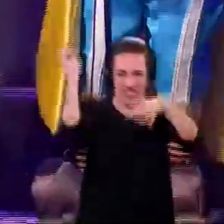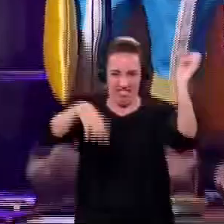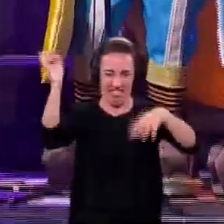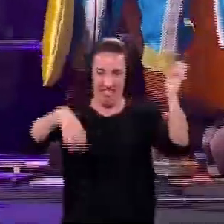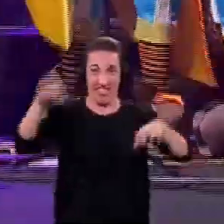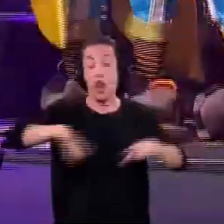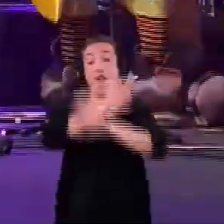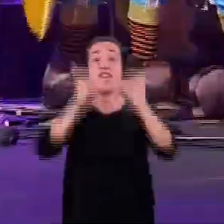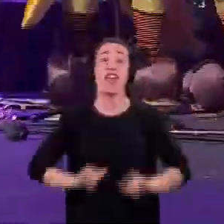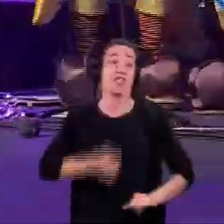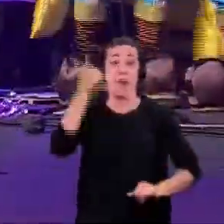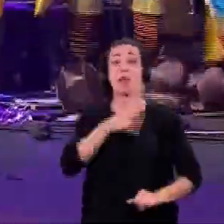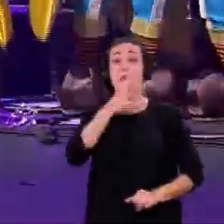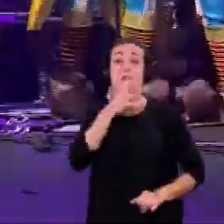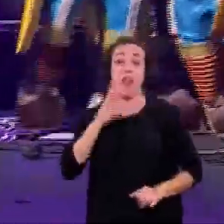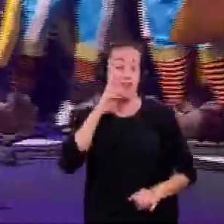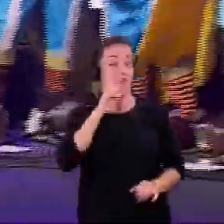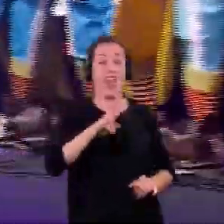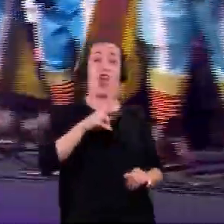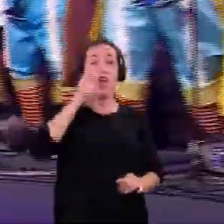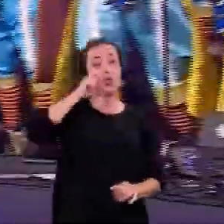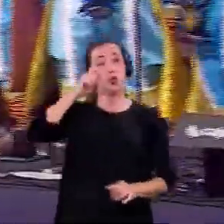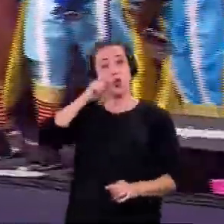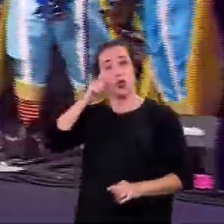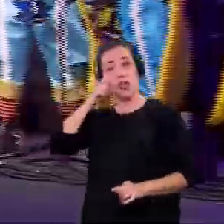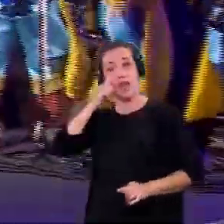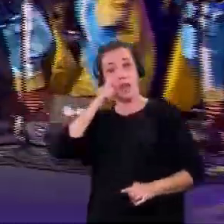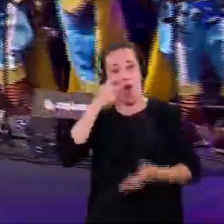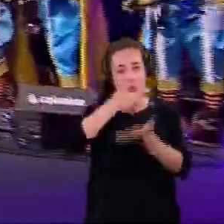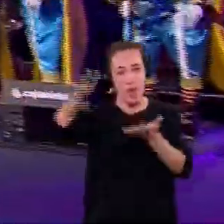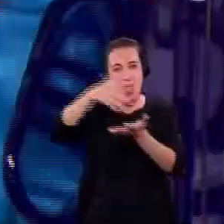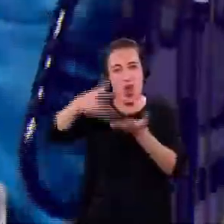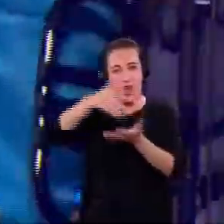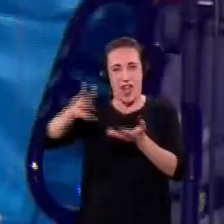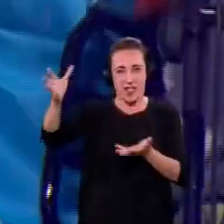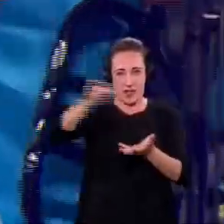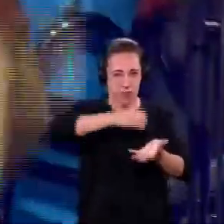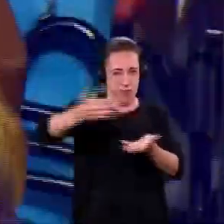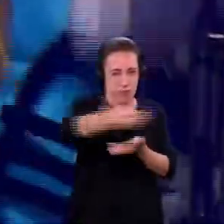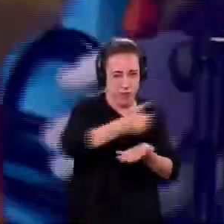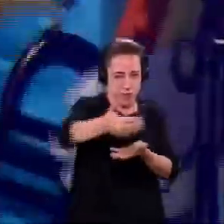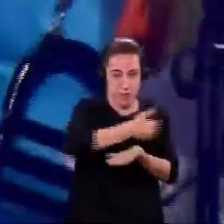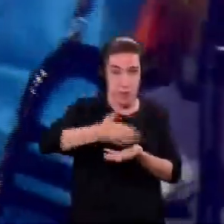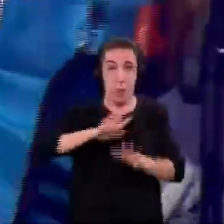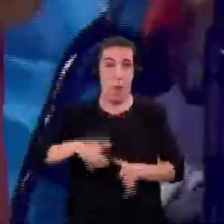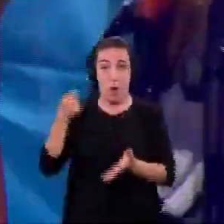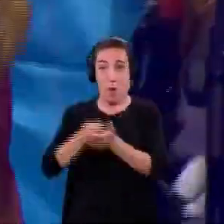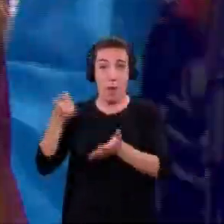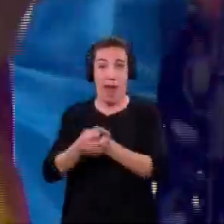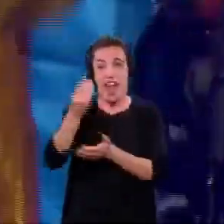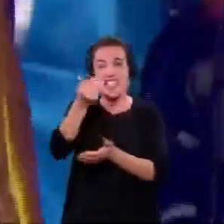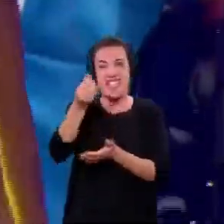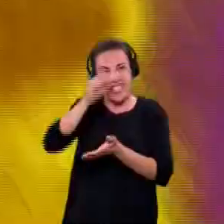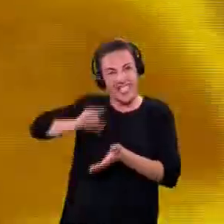más feliz porque veo que el turismo genera millones y sigue pagando una mierda en